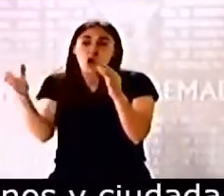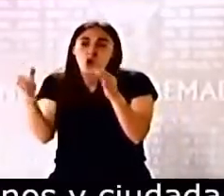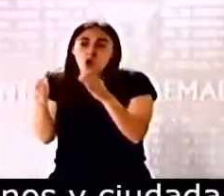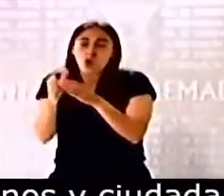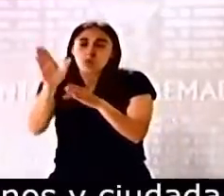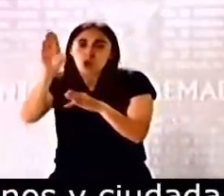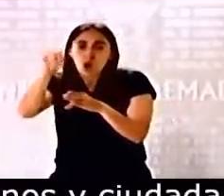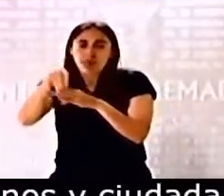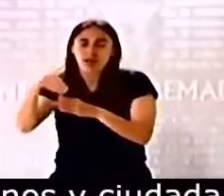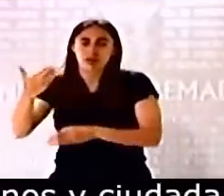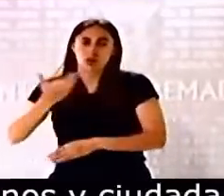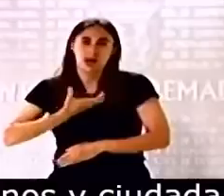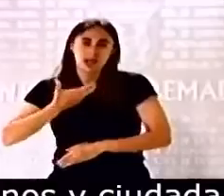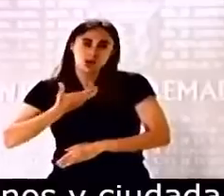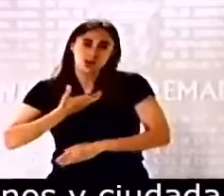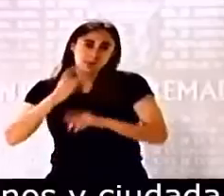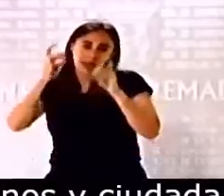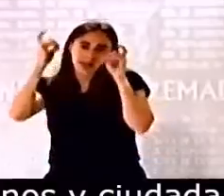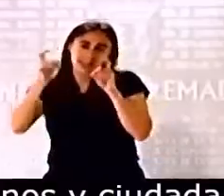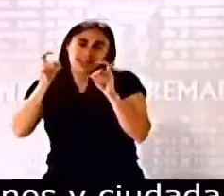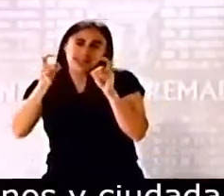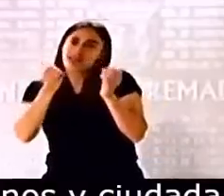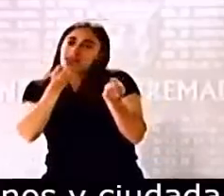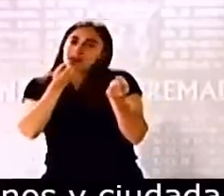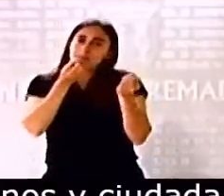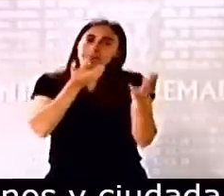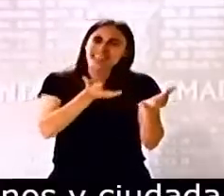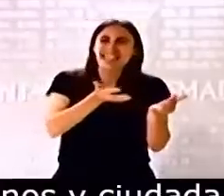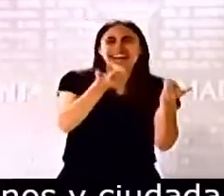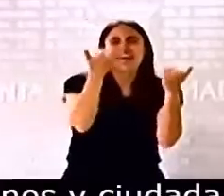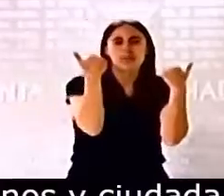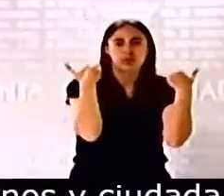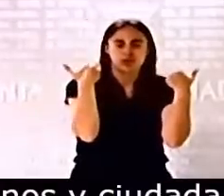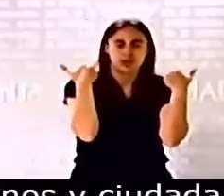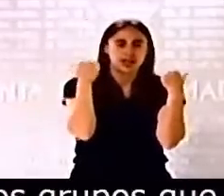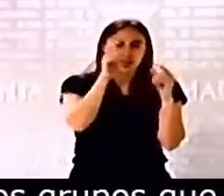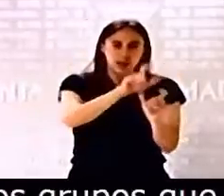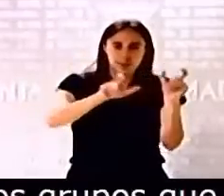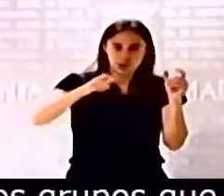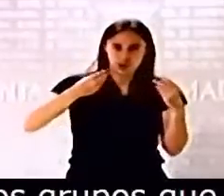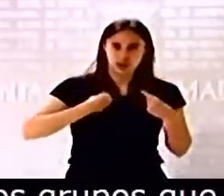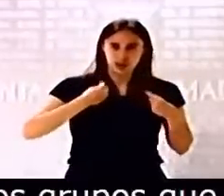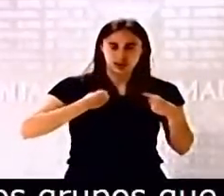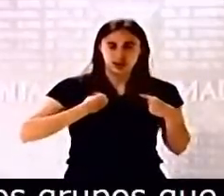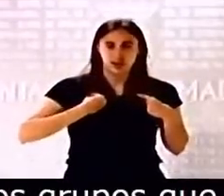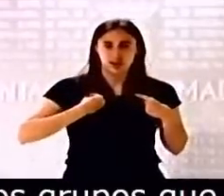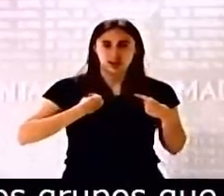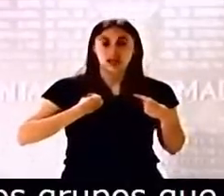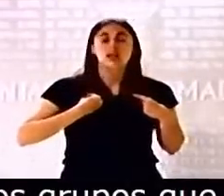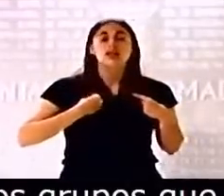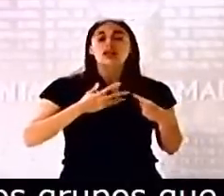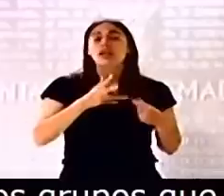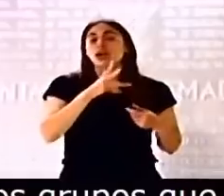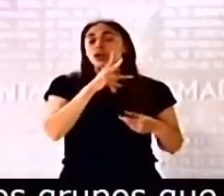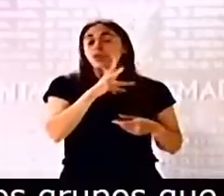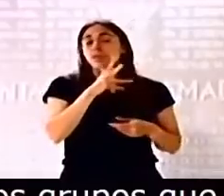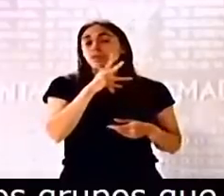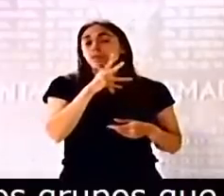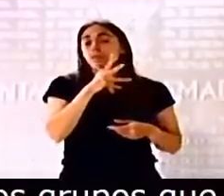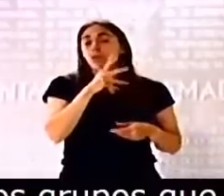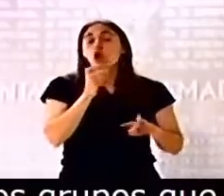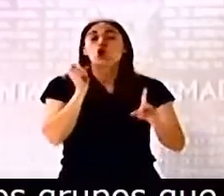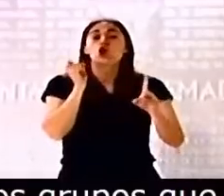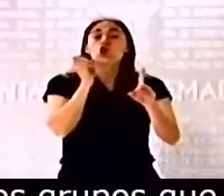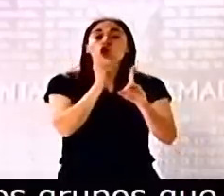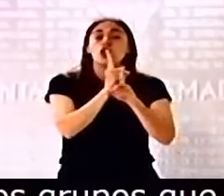municipal que trasladen un mensaje de responsabilidad a la ciudadanía. El enemigo es el